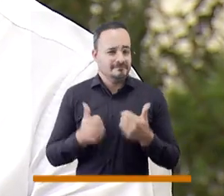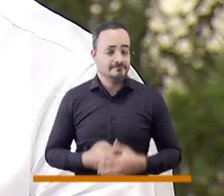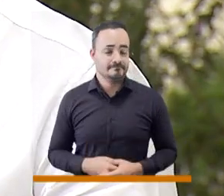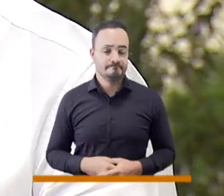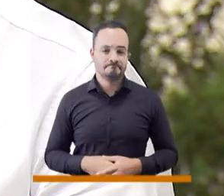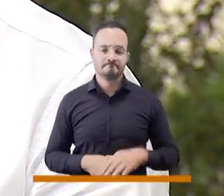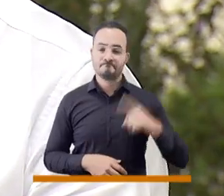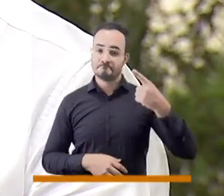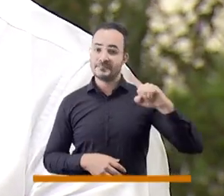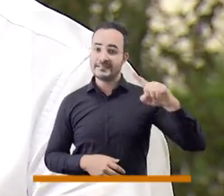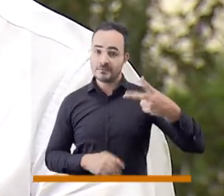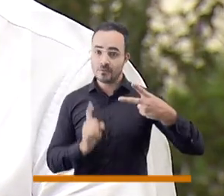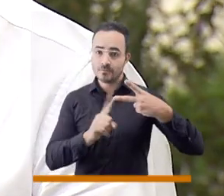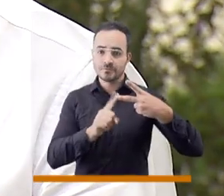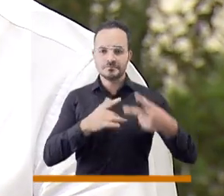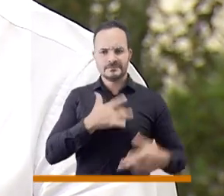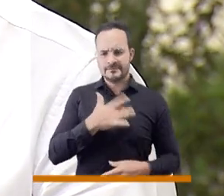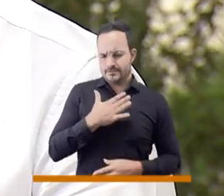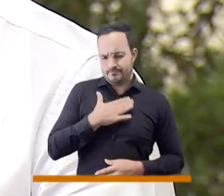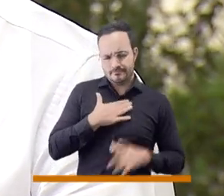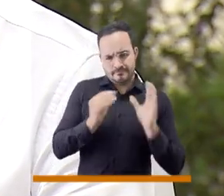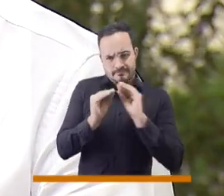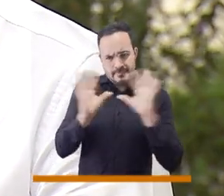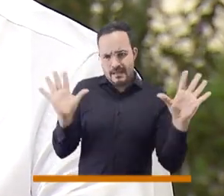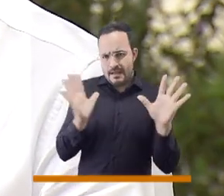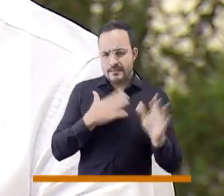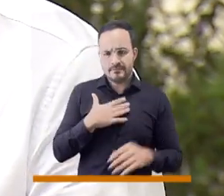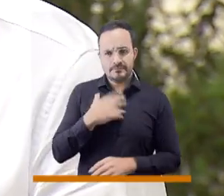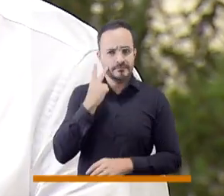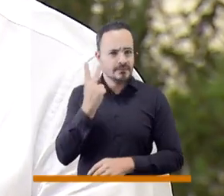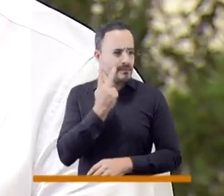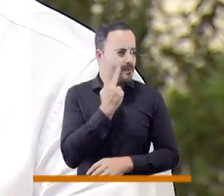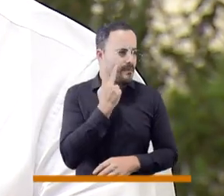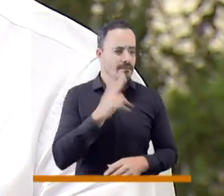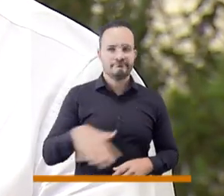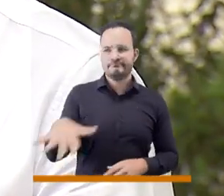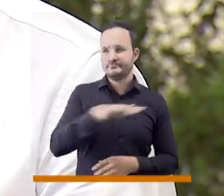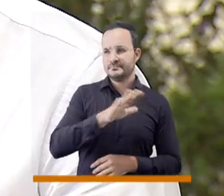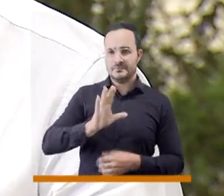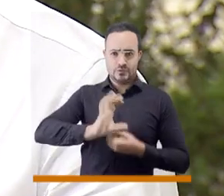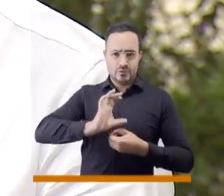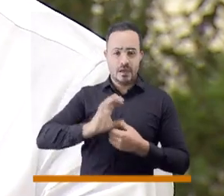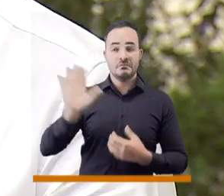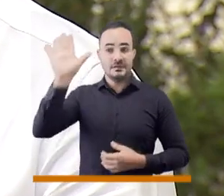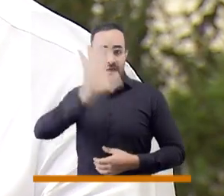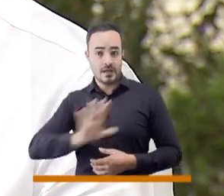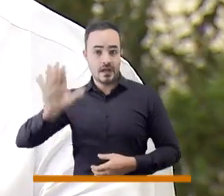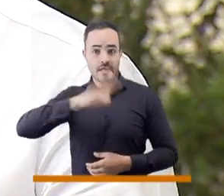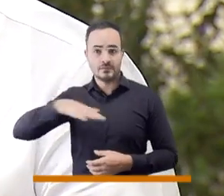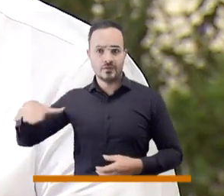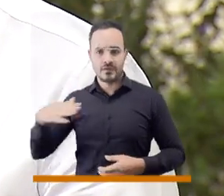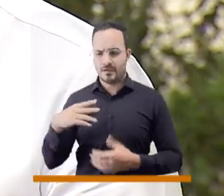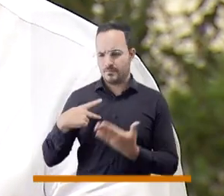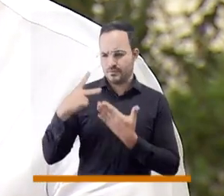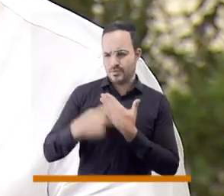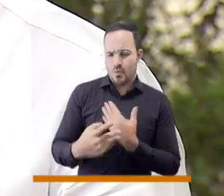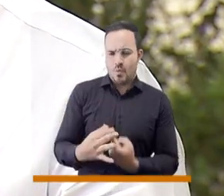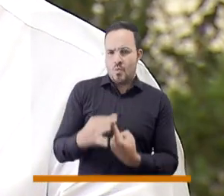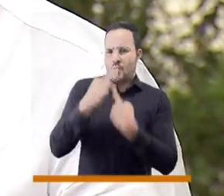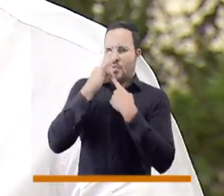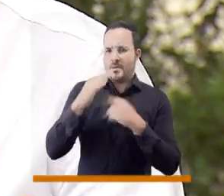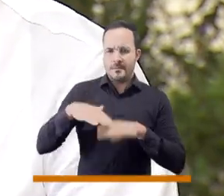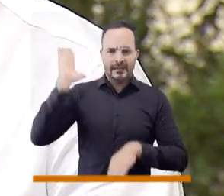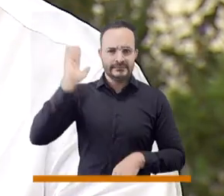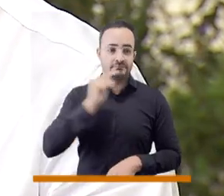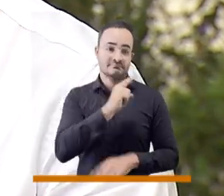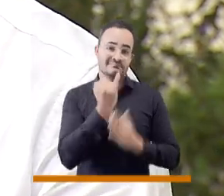Lo segundo, sin duda, el proyecto más importante de los últimos tiempos en nuestra ciudad, en nuestro